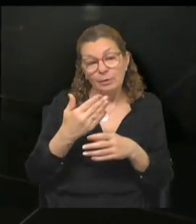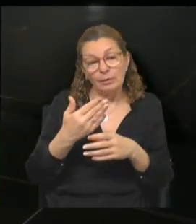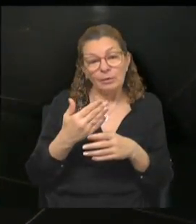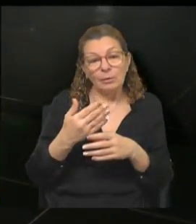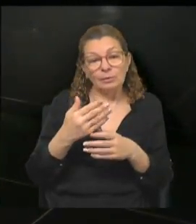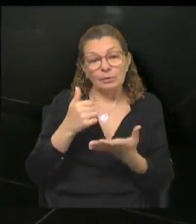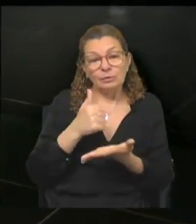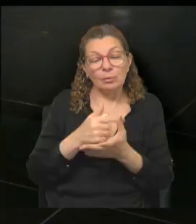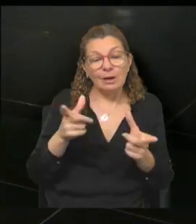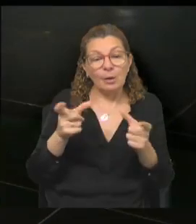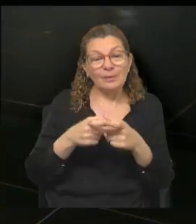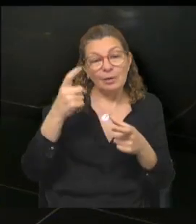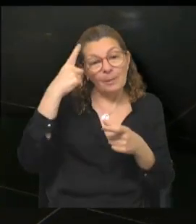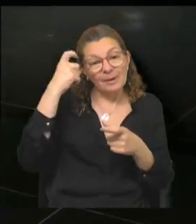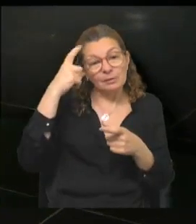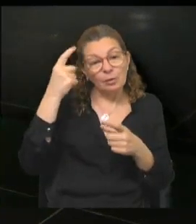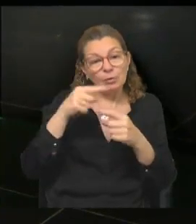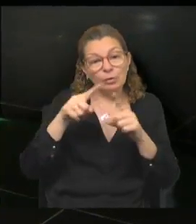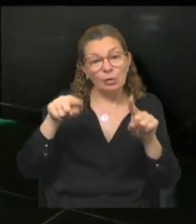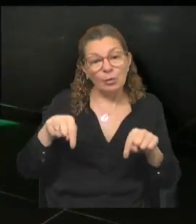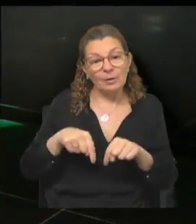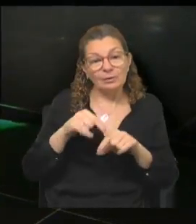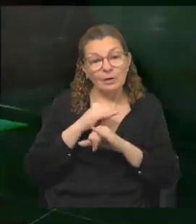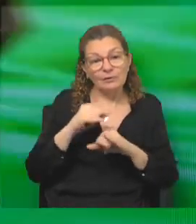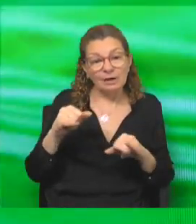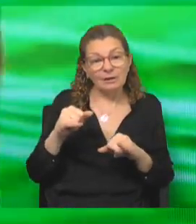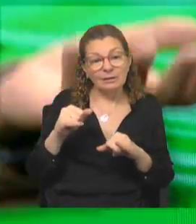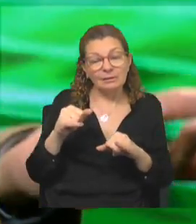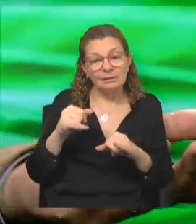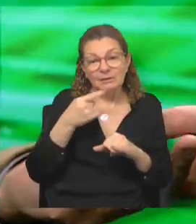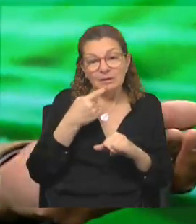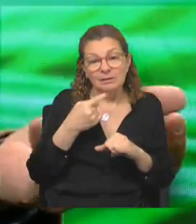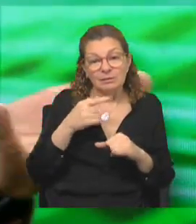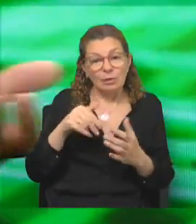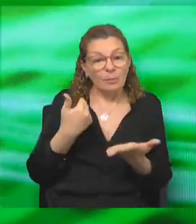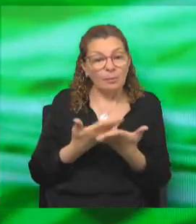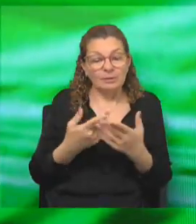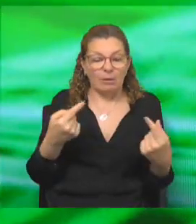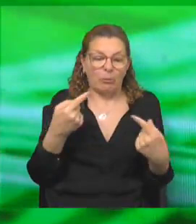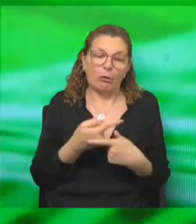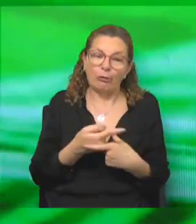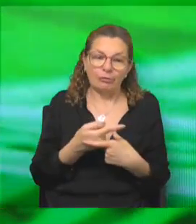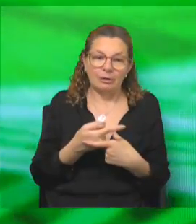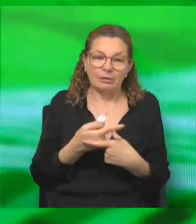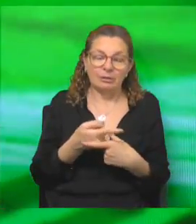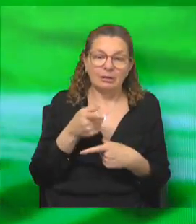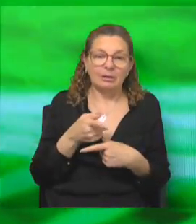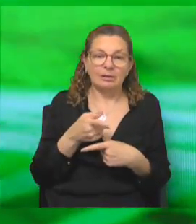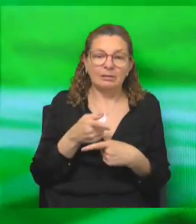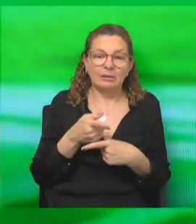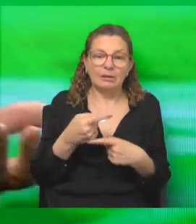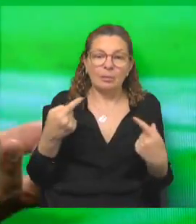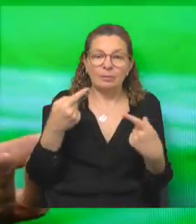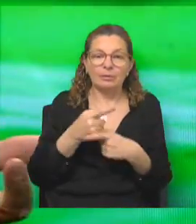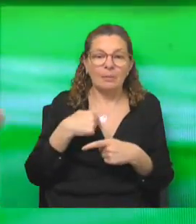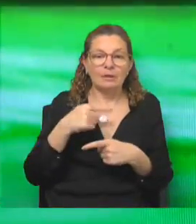cuando estuvo en la comisión de expertos fue un documento al final criticando la propuesta Entonces ese es el tipo de oposición que